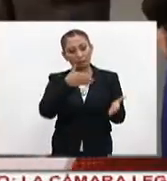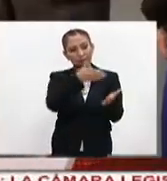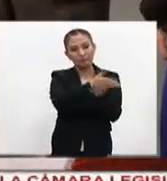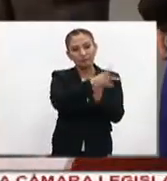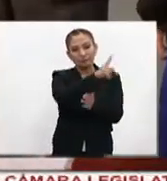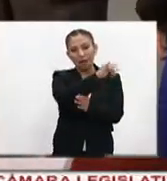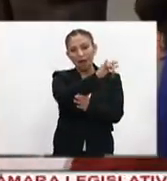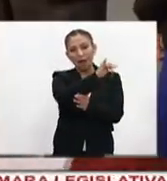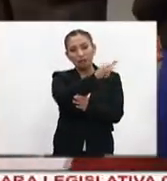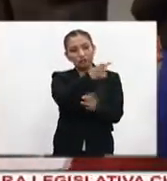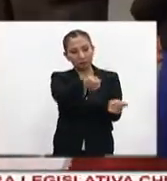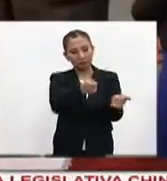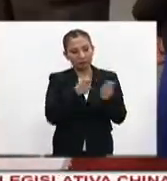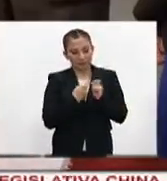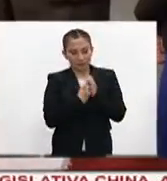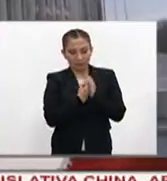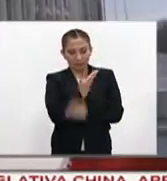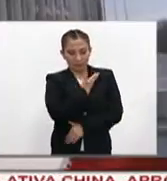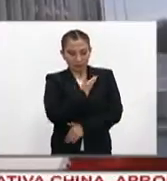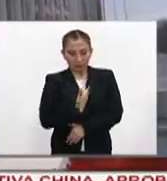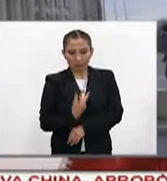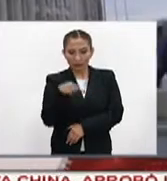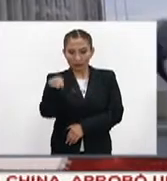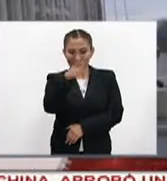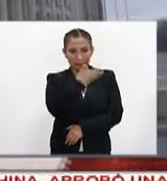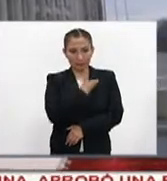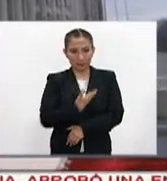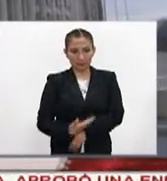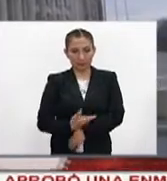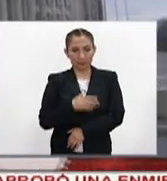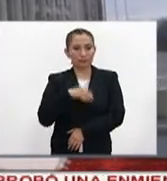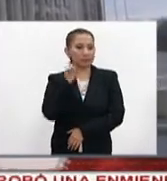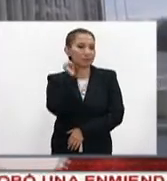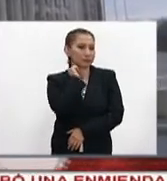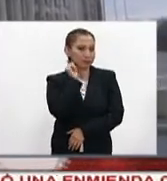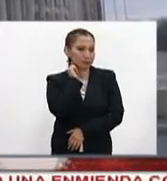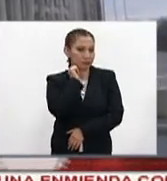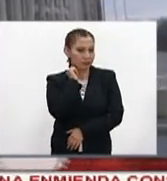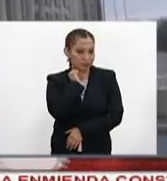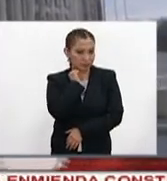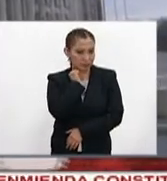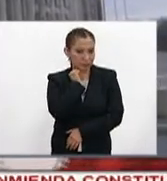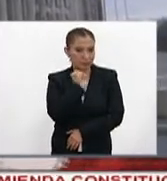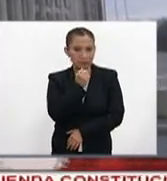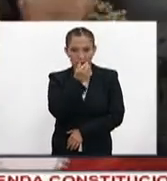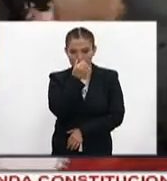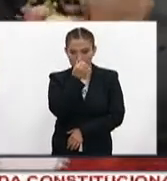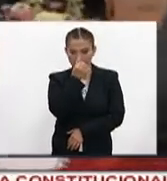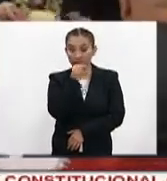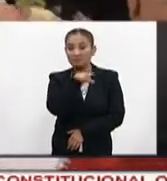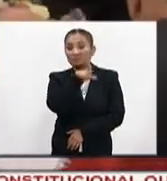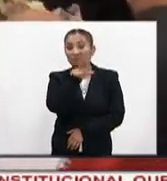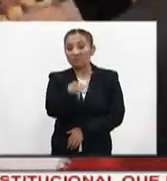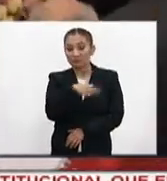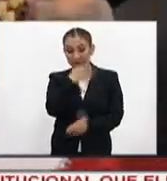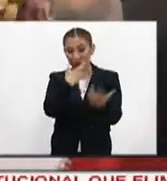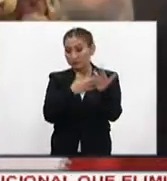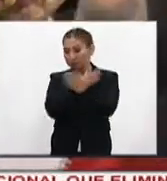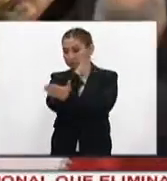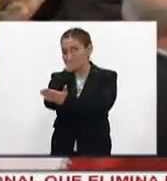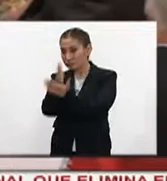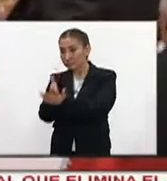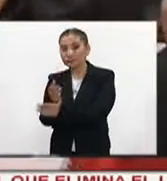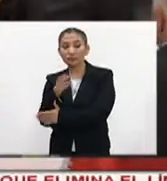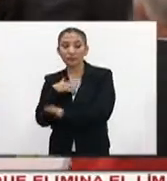Bellevue para recibir su nombramiento por parte del presidente Frank-Walter Steinmeier. Posteriormente regresó a la sede